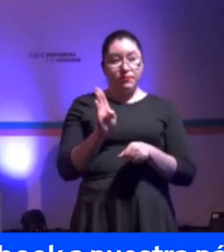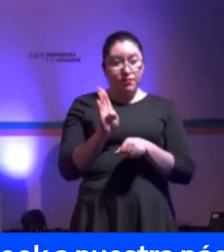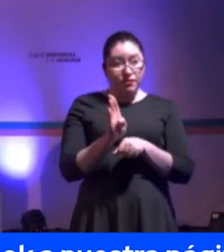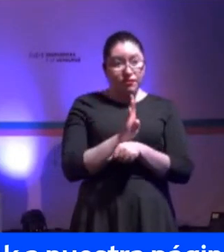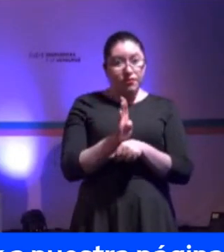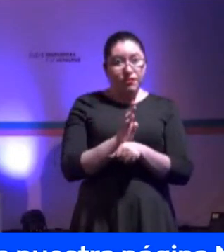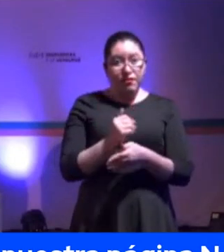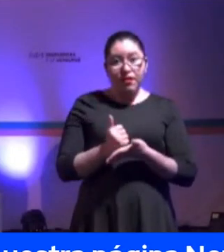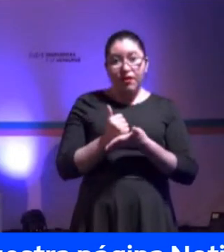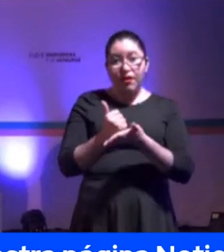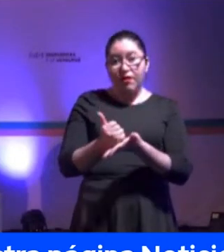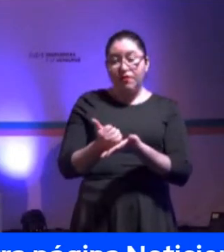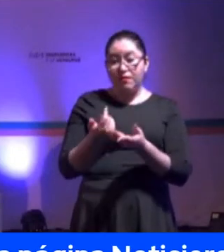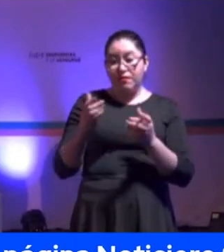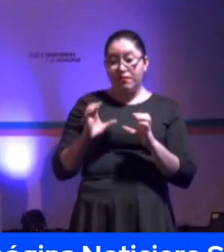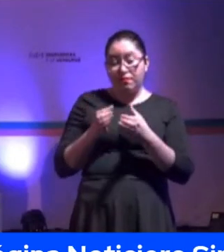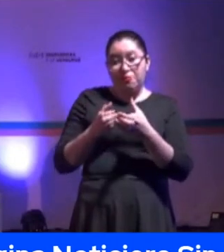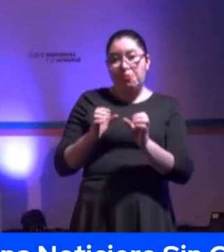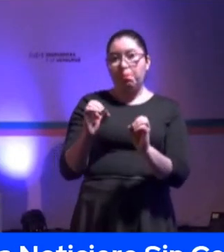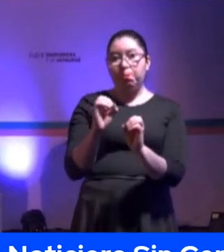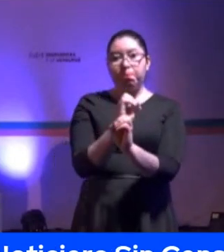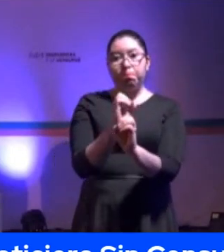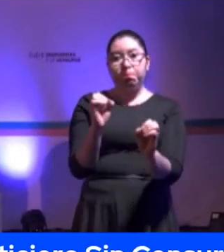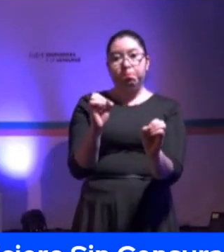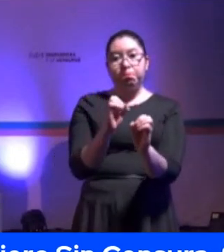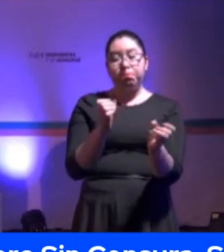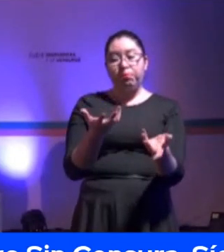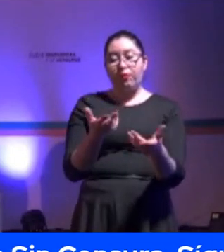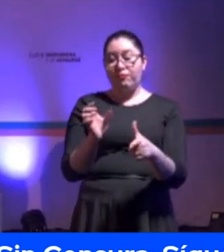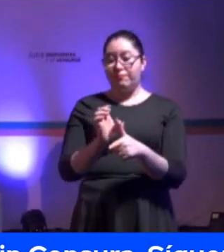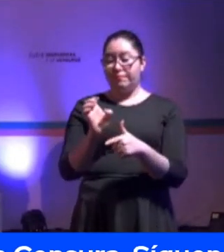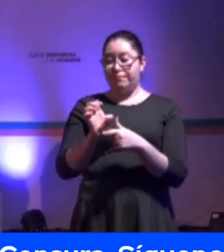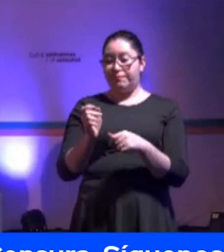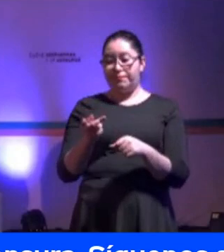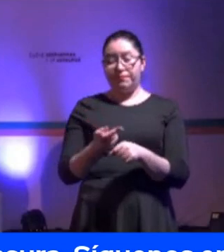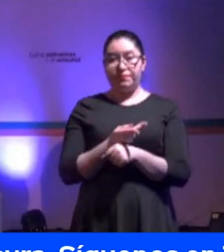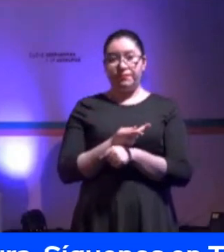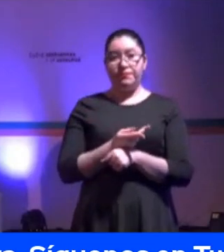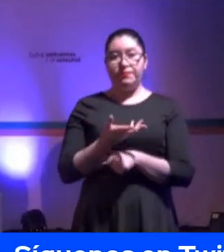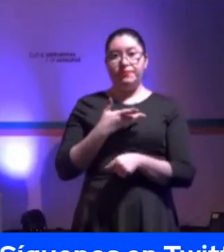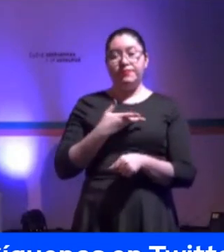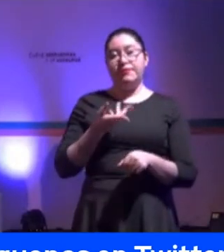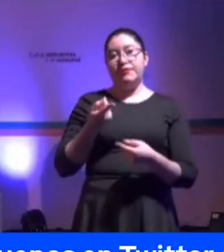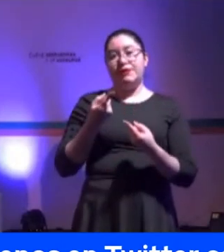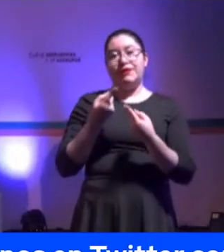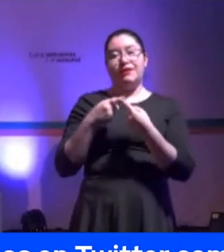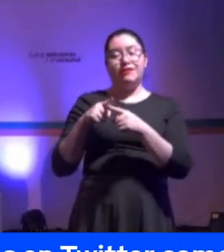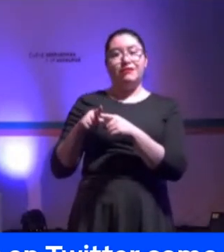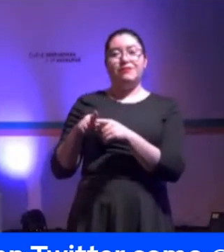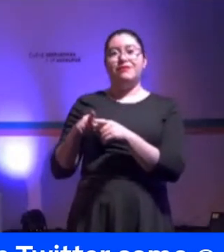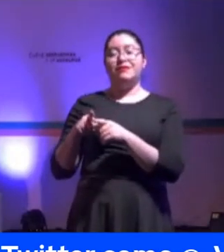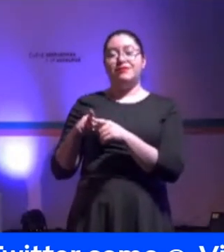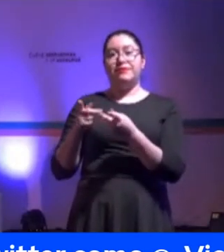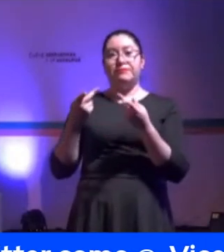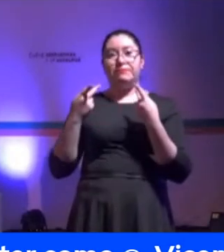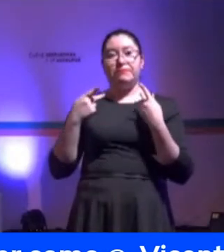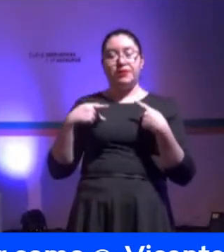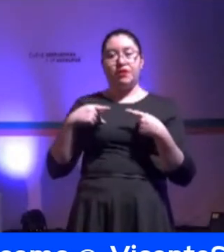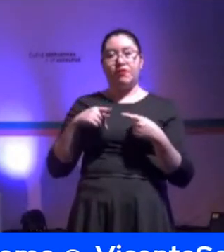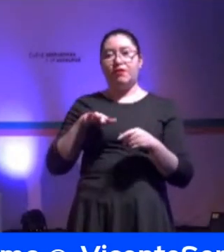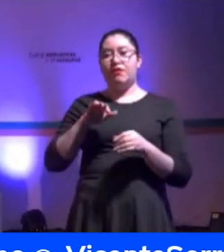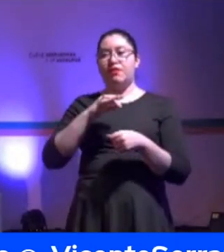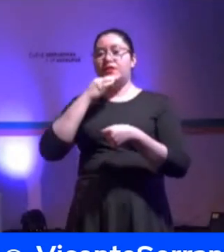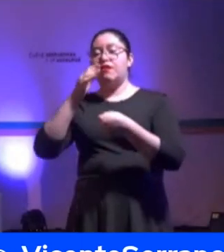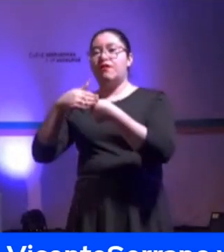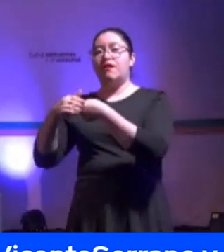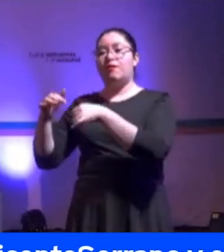a la comunidad. Correcto. Entonces, usan como acarreados a todos sus agremiados, y por eso es